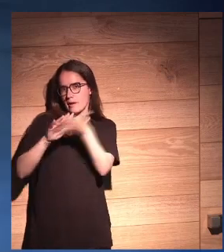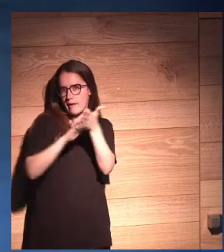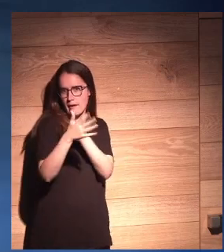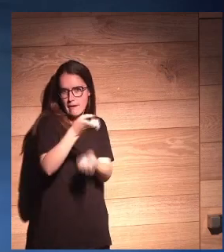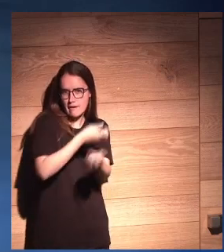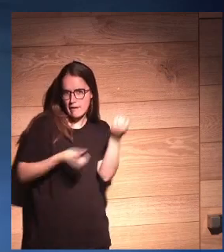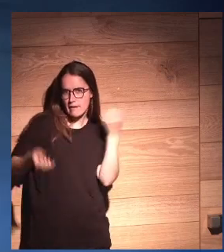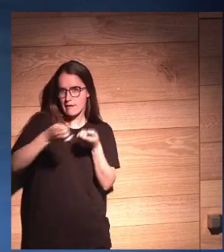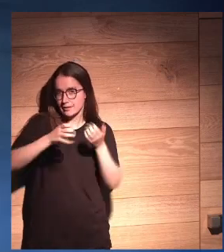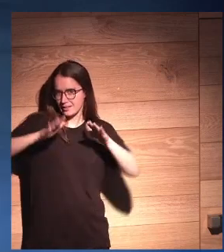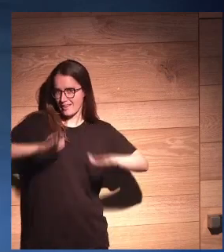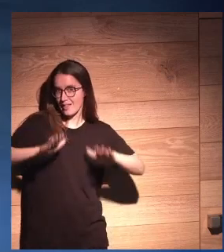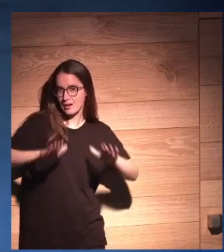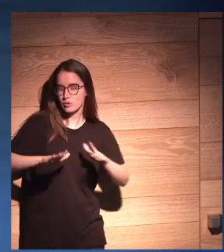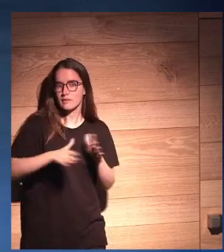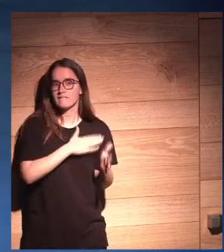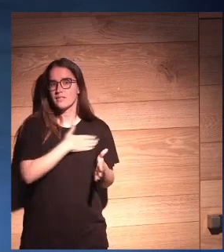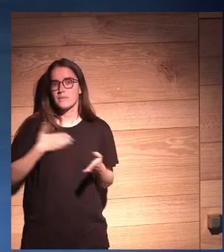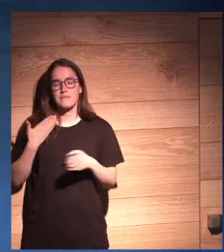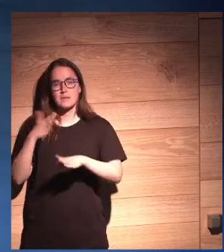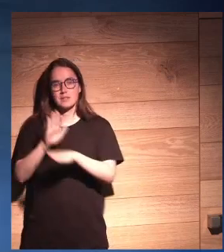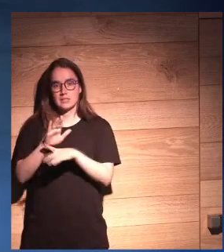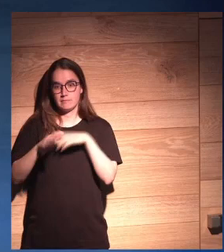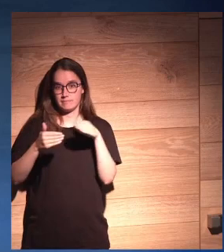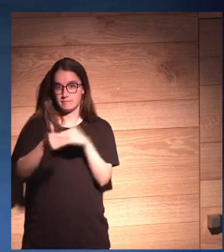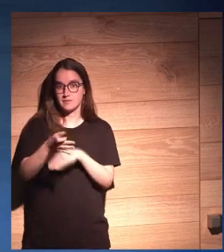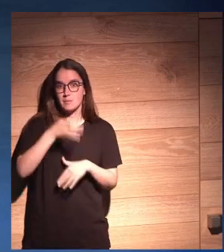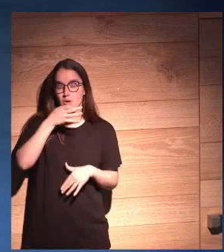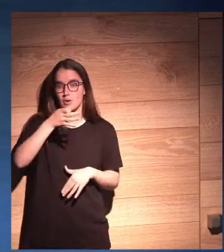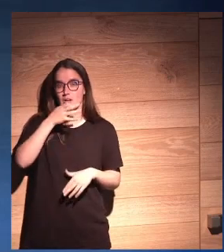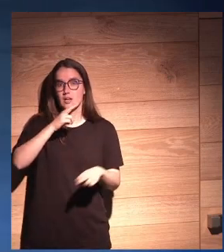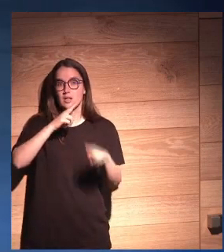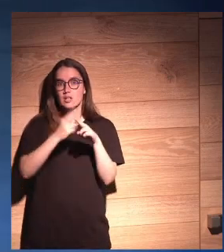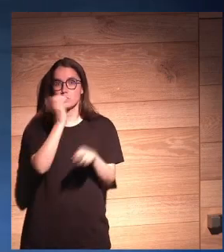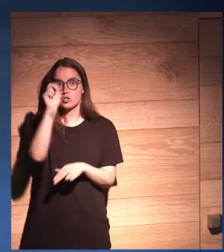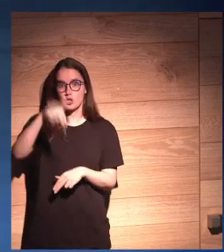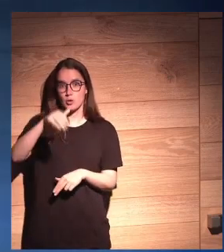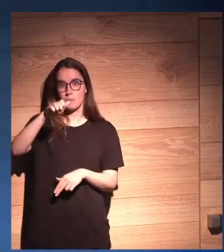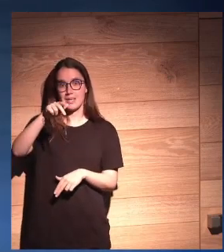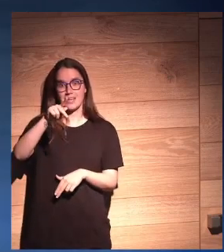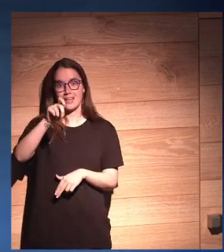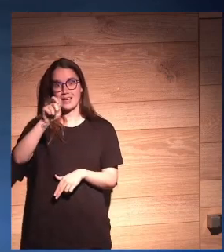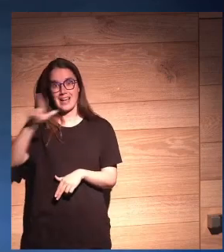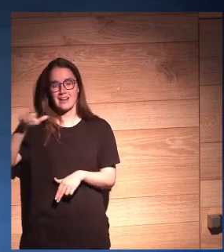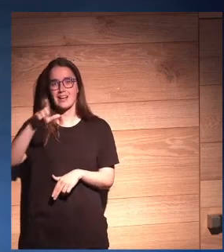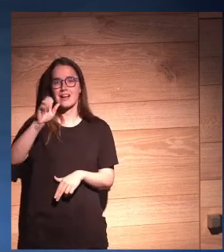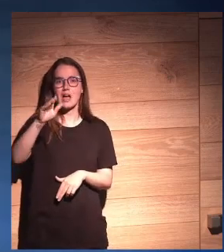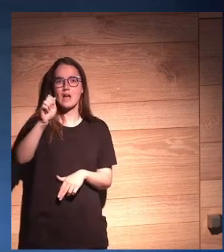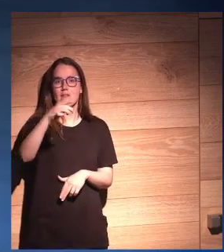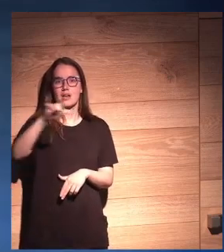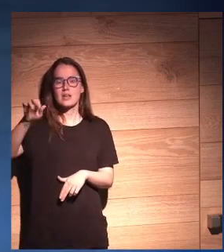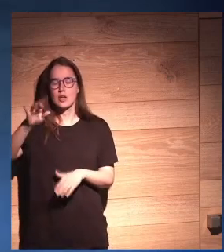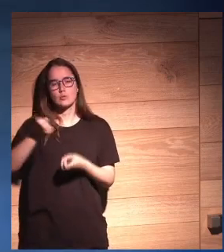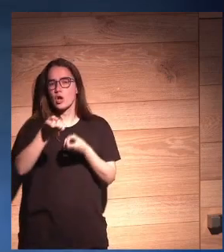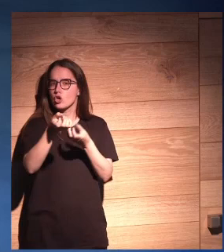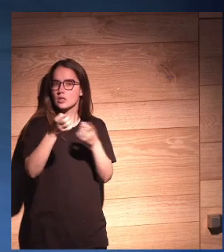quedaos. Y bueno, quiero presentar al siguiente ponente. Él se llama Jon Miquel Caballero y bueno, os voy a